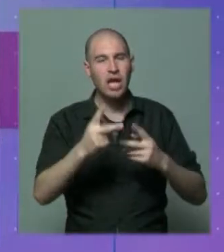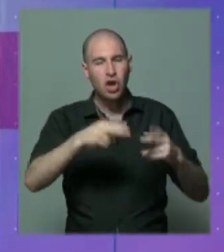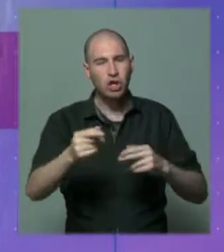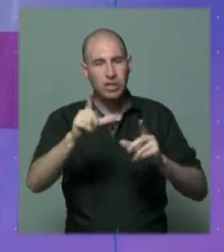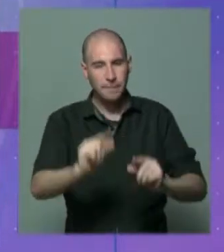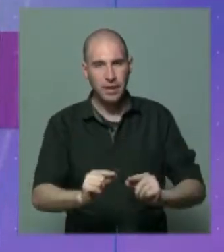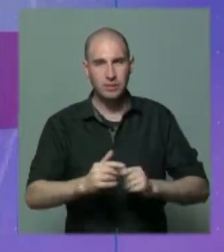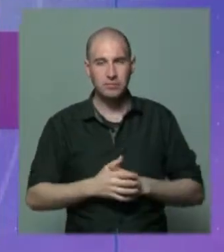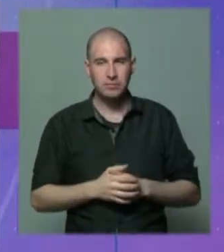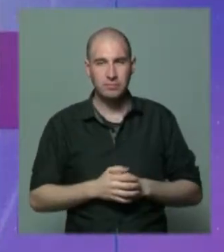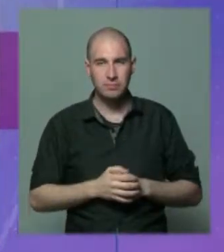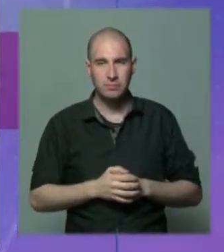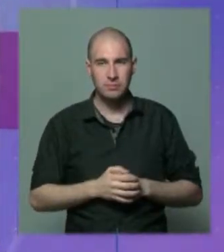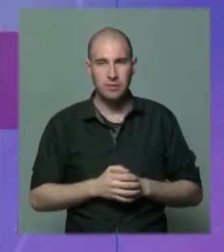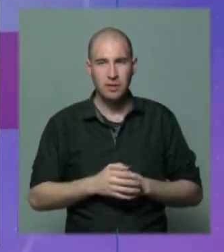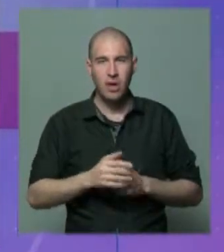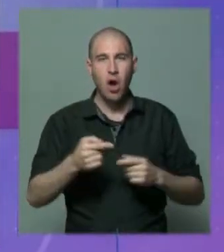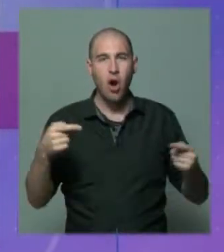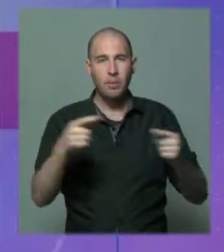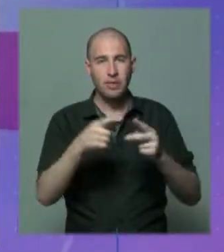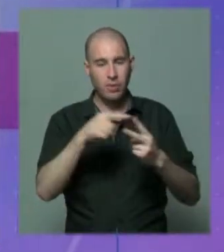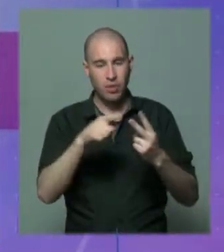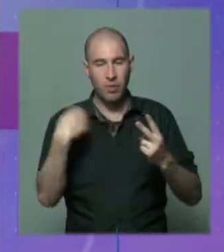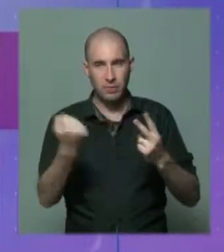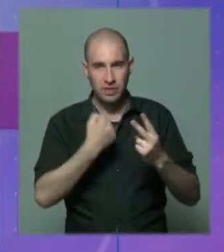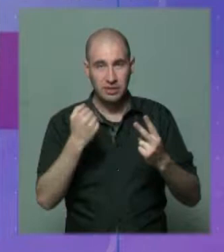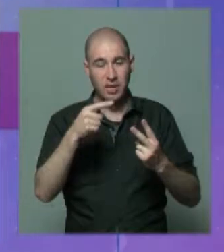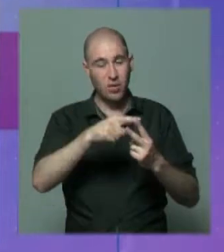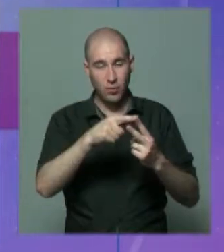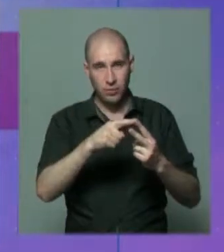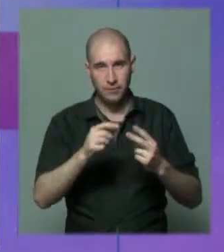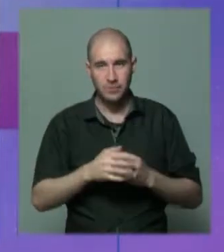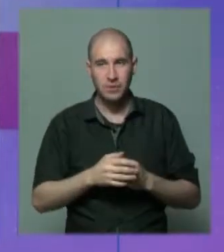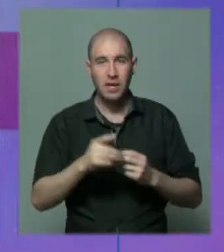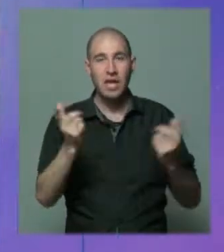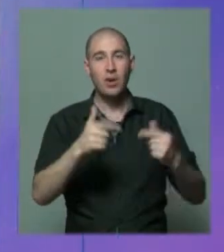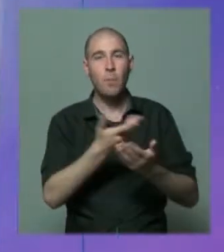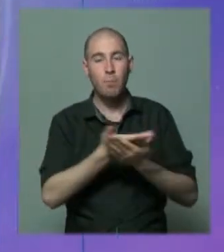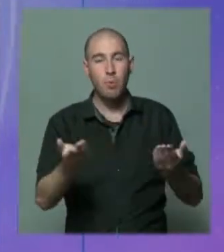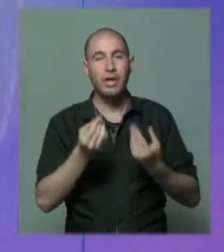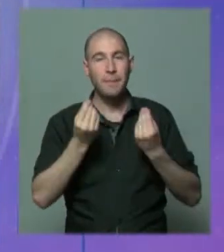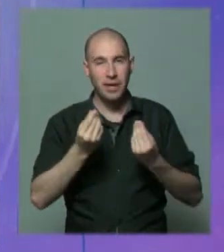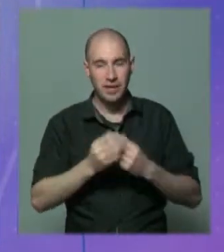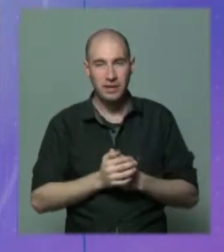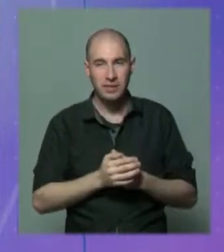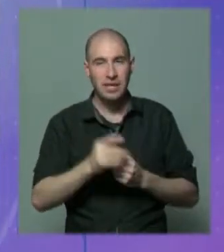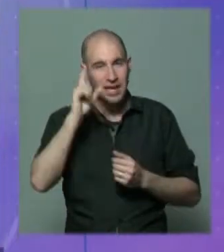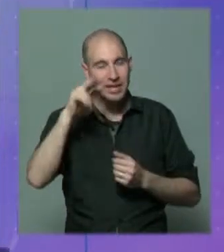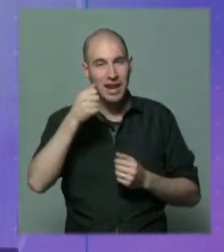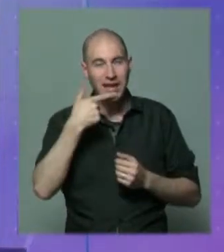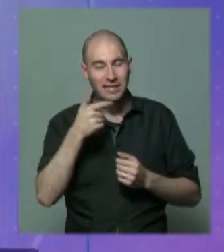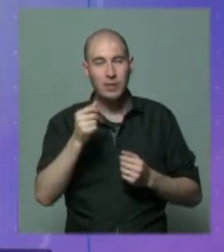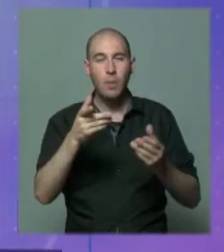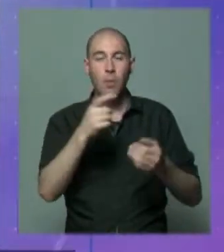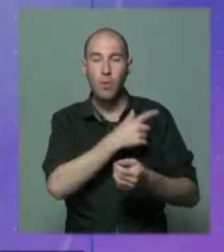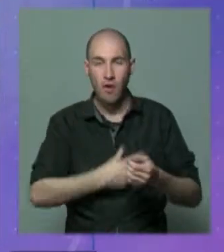cortes. Dos objetivos muy claros. Uno de ellos, que se haga una audiencia pública para que el ENARGA, el Poder Ejecutivo y